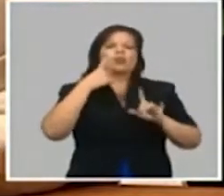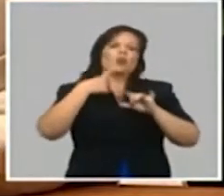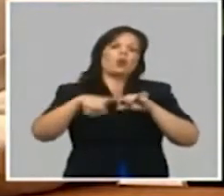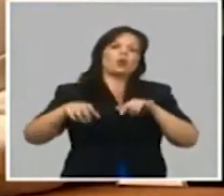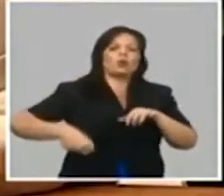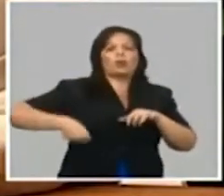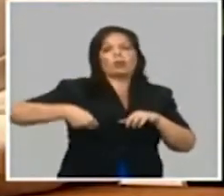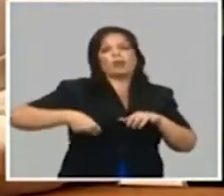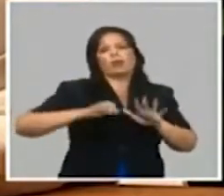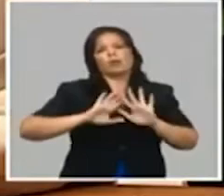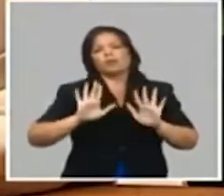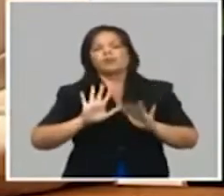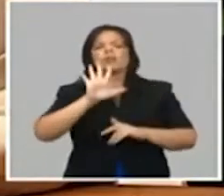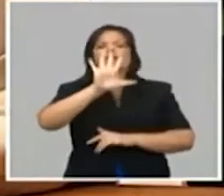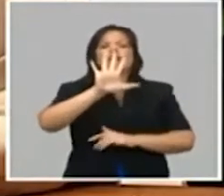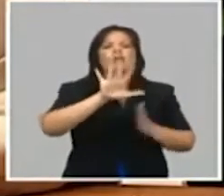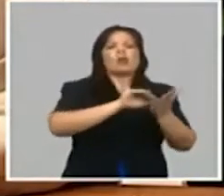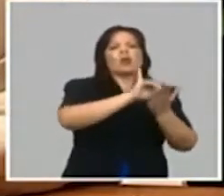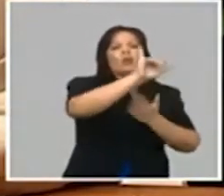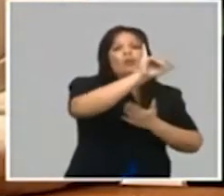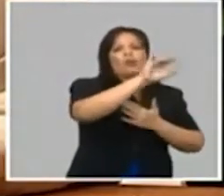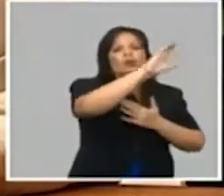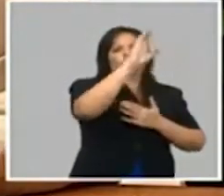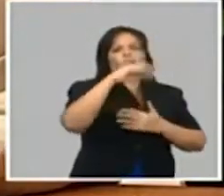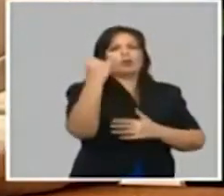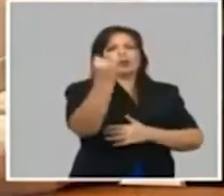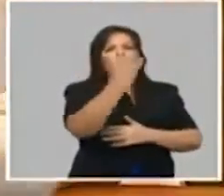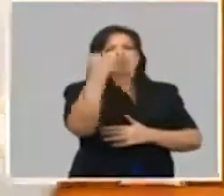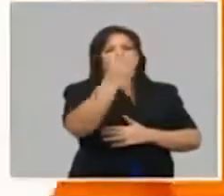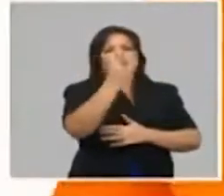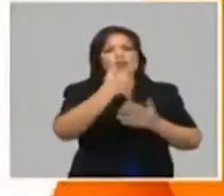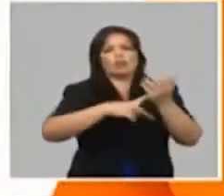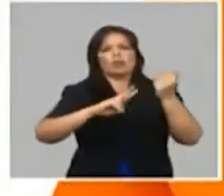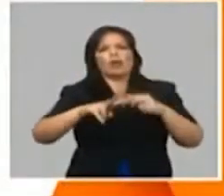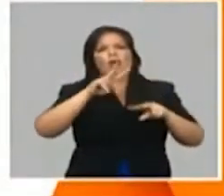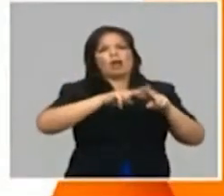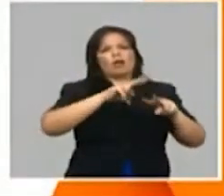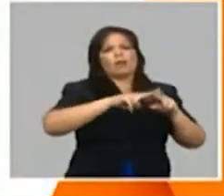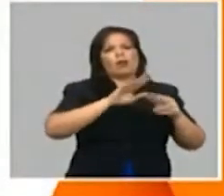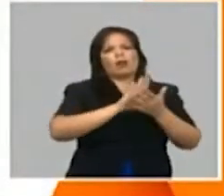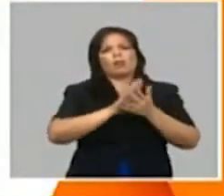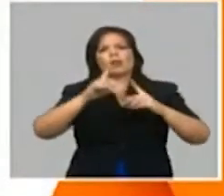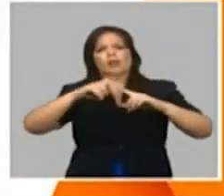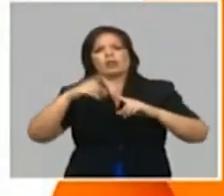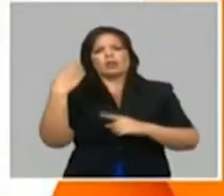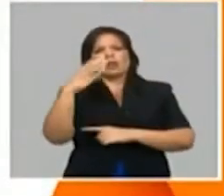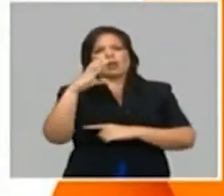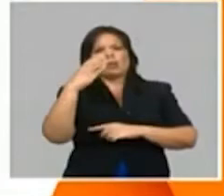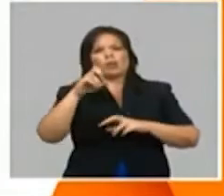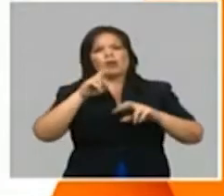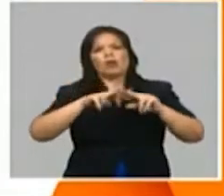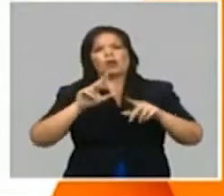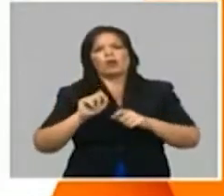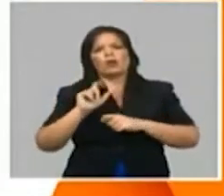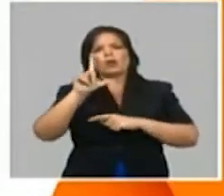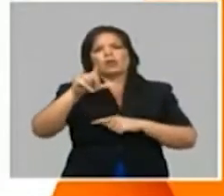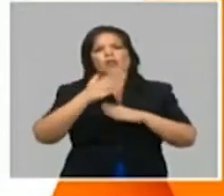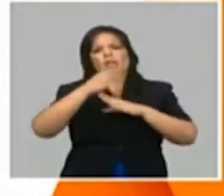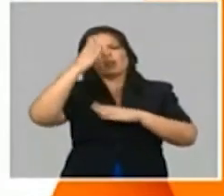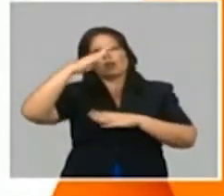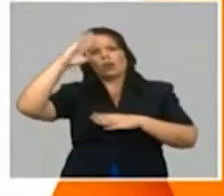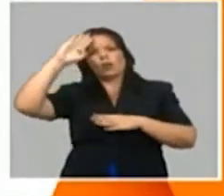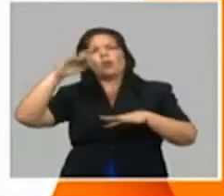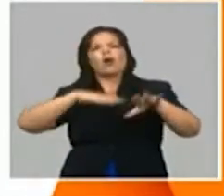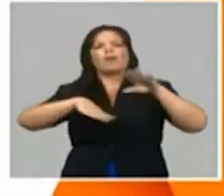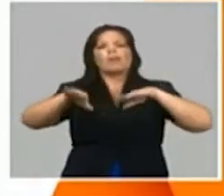en 5 aeropuertos internacionales del país, La Habana, Matanzas, Camagüey, Holguín y Santiago de Cuba, la empresa Aerovaradero ha estado creando condiciones